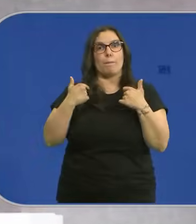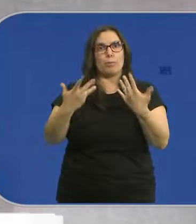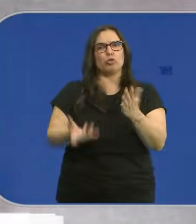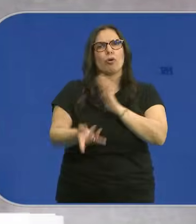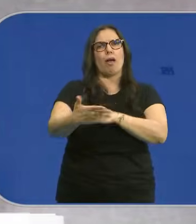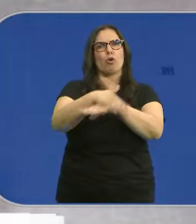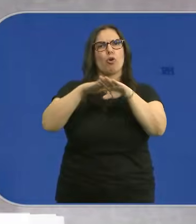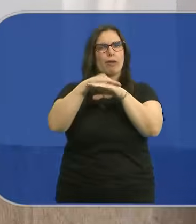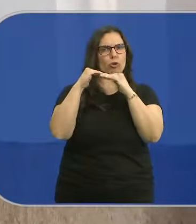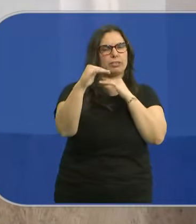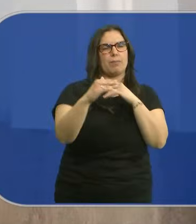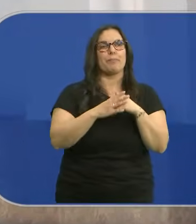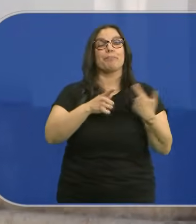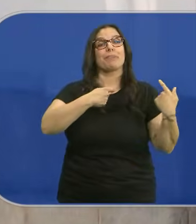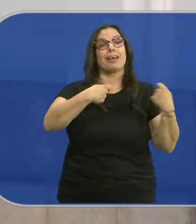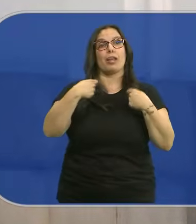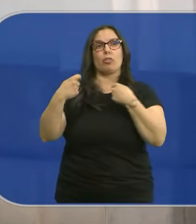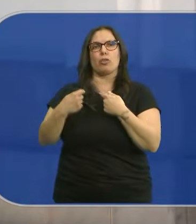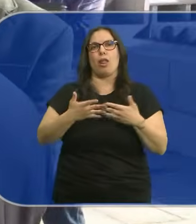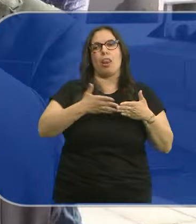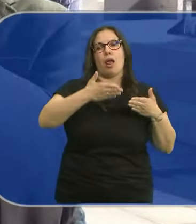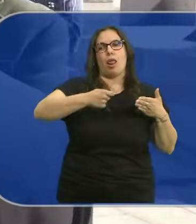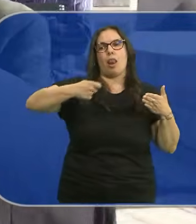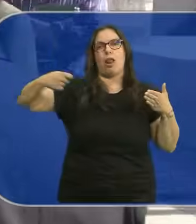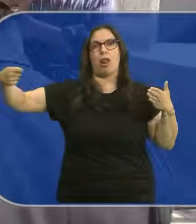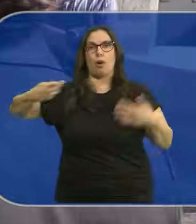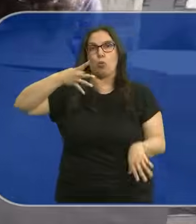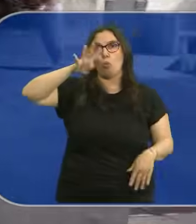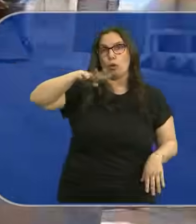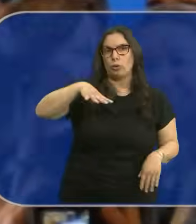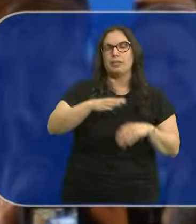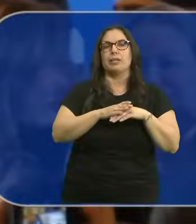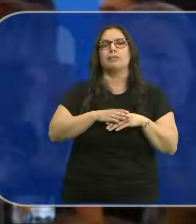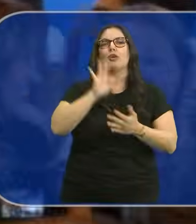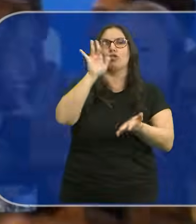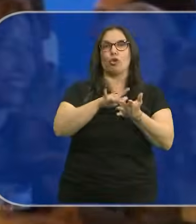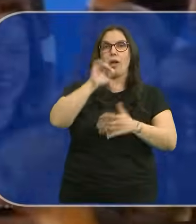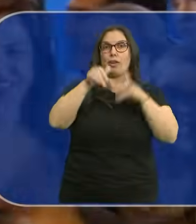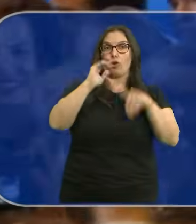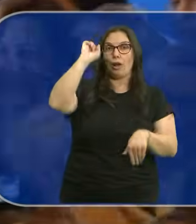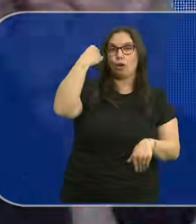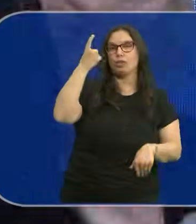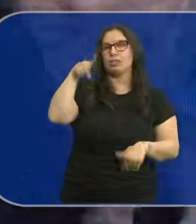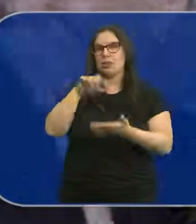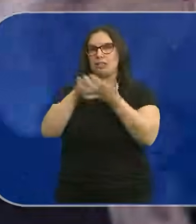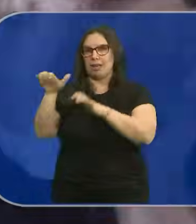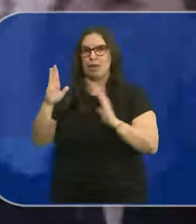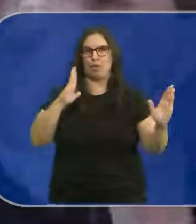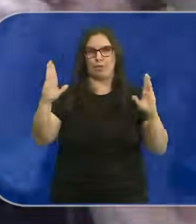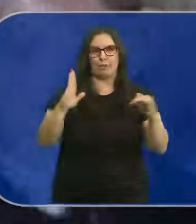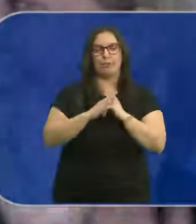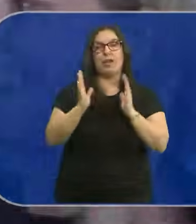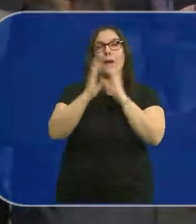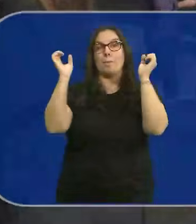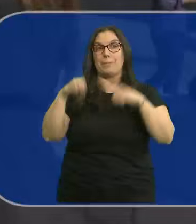antes un gobierno estable. Las negociaciones se prorrogaron 4 meses. En el camino, las elecciones de Aragón y de Castilla y León. El pacto se